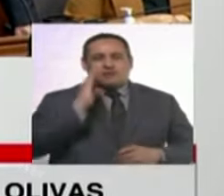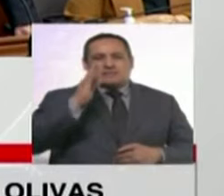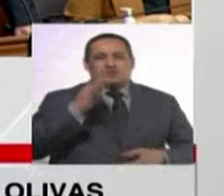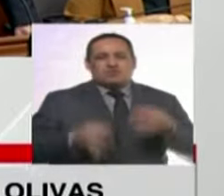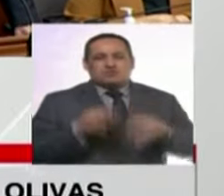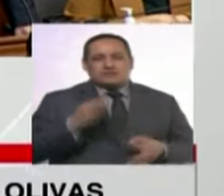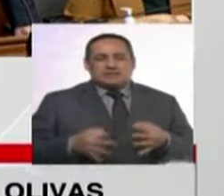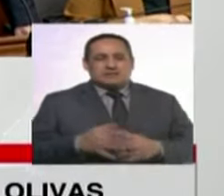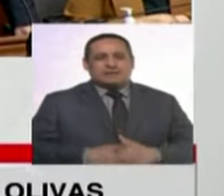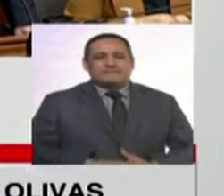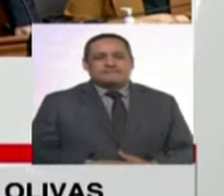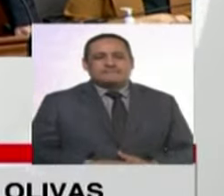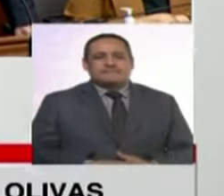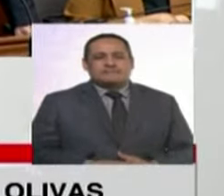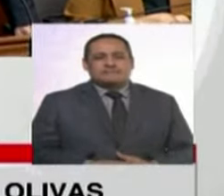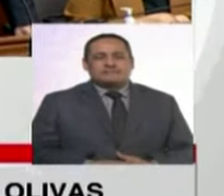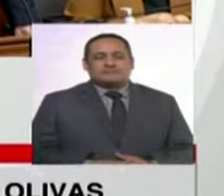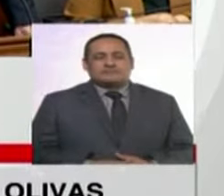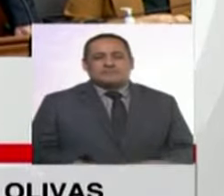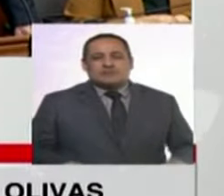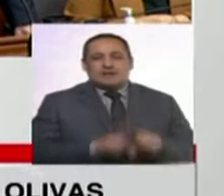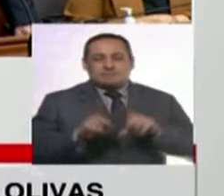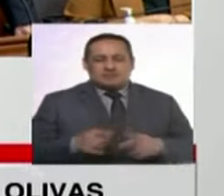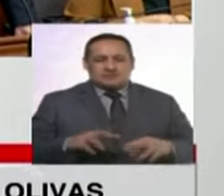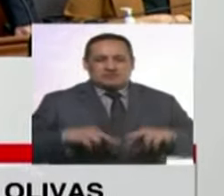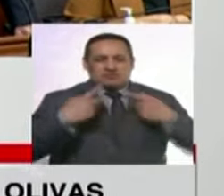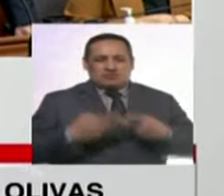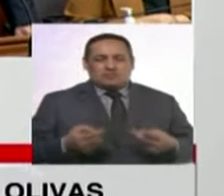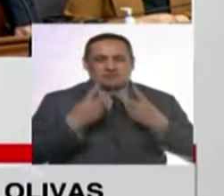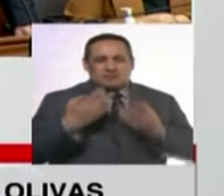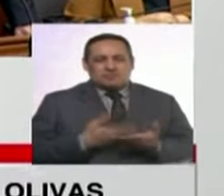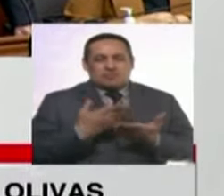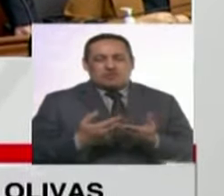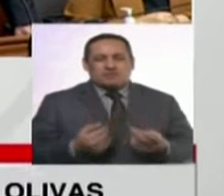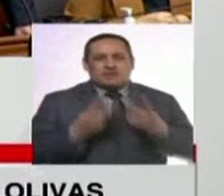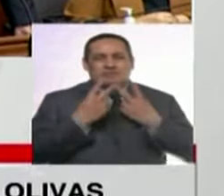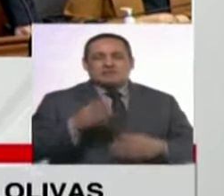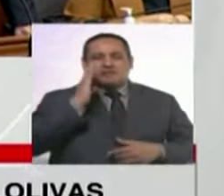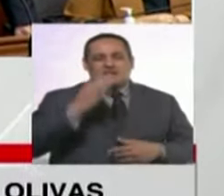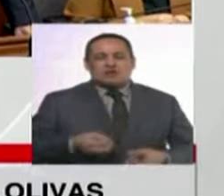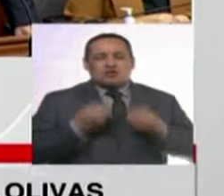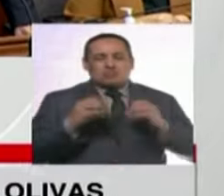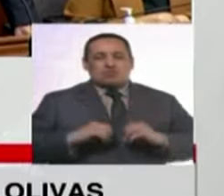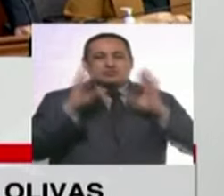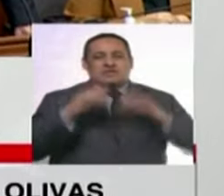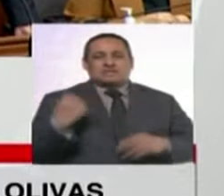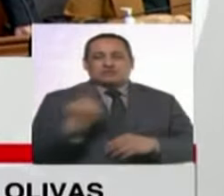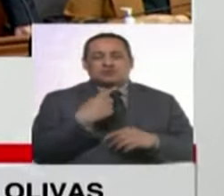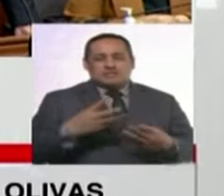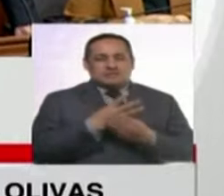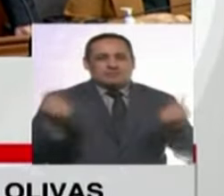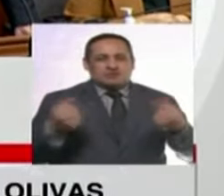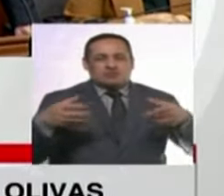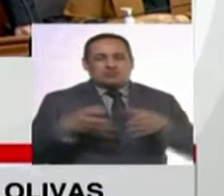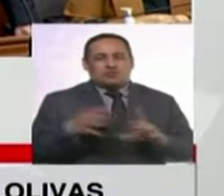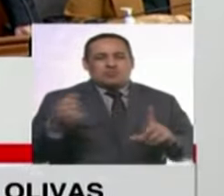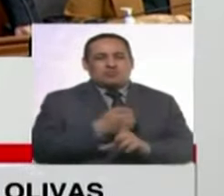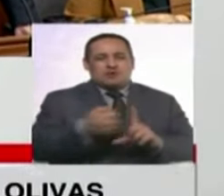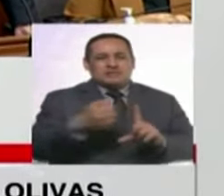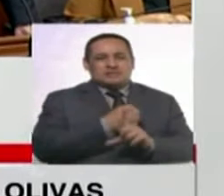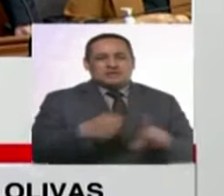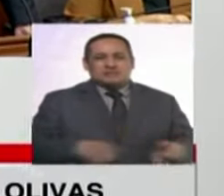judicial y se le agravia cuando se propone declarar como Día Nacional de los desaparecidos por la violencia